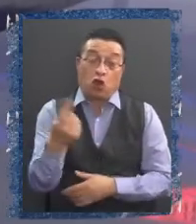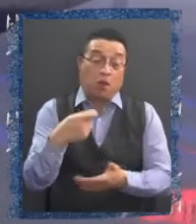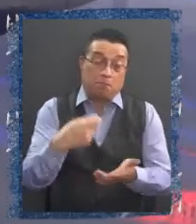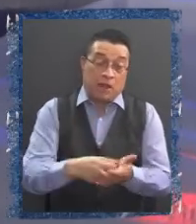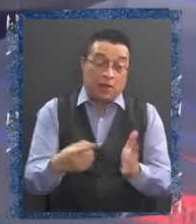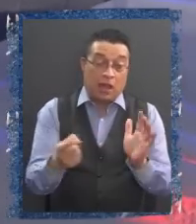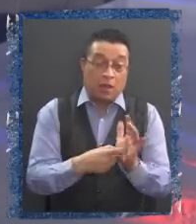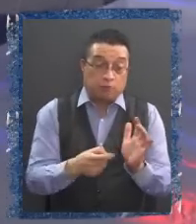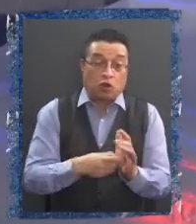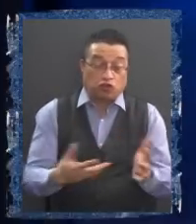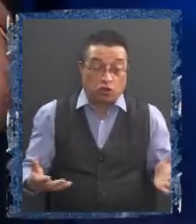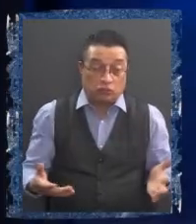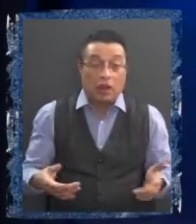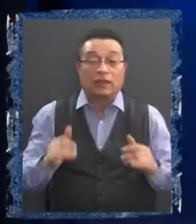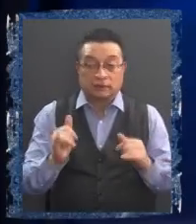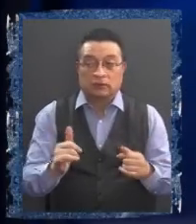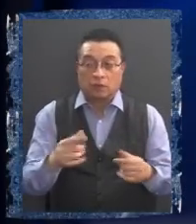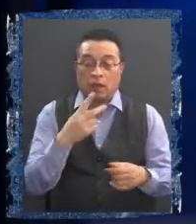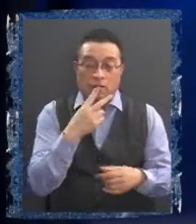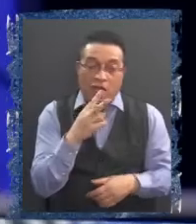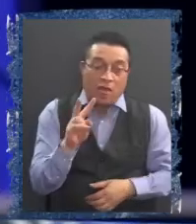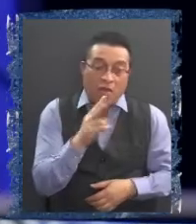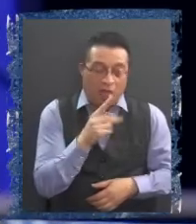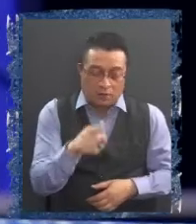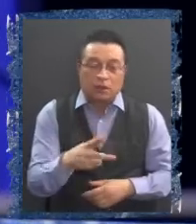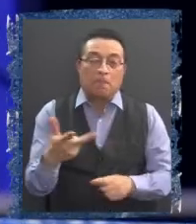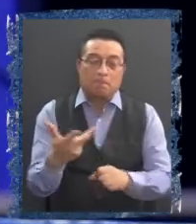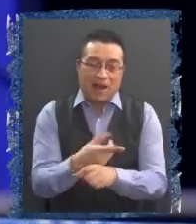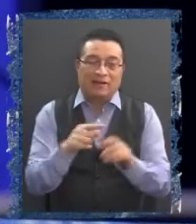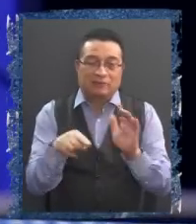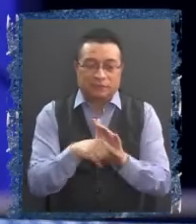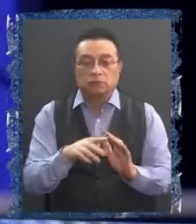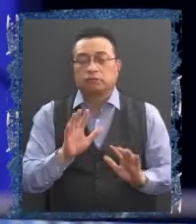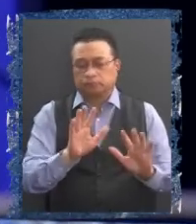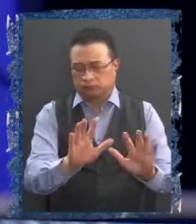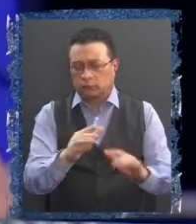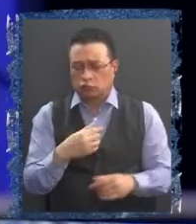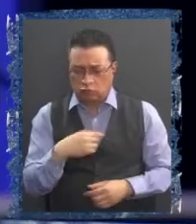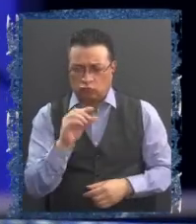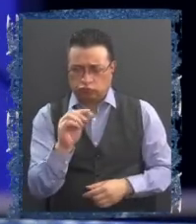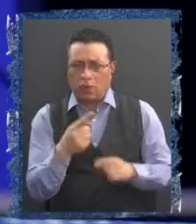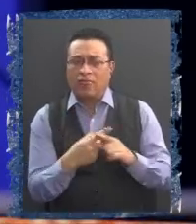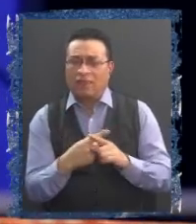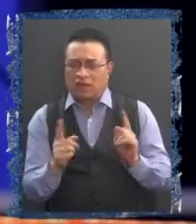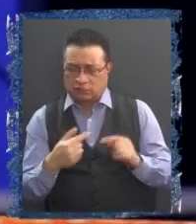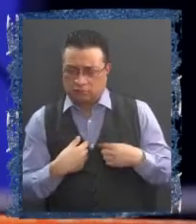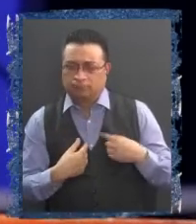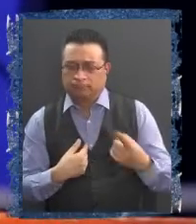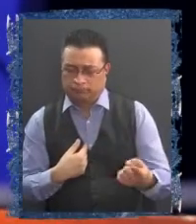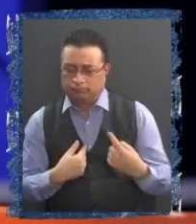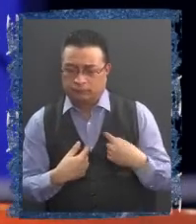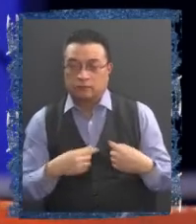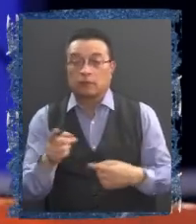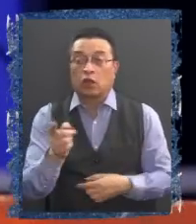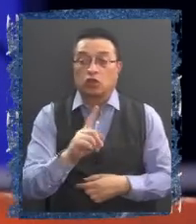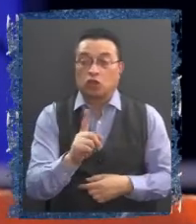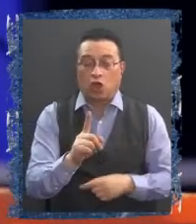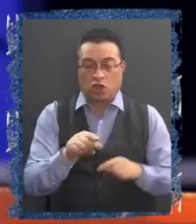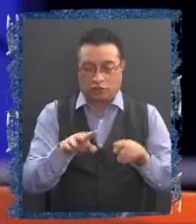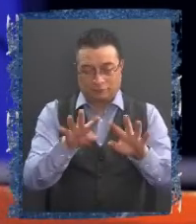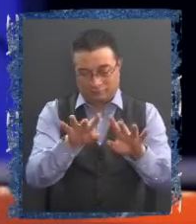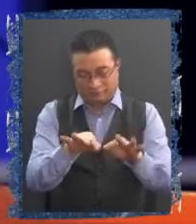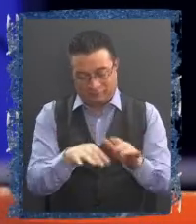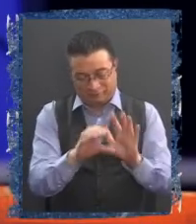la ambigüedad fortalece eso. Ya. Mónica, yo tengo una pequeña discrepancia con Sebastián. Creo que no es el texto el